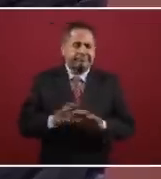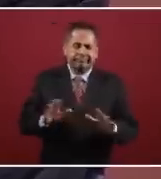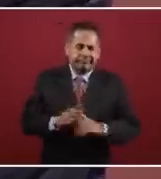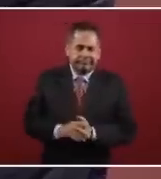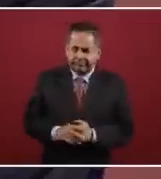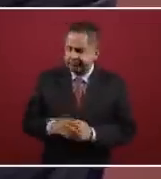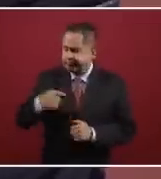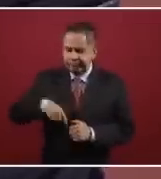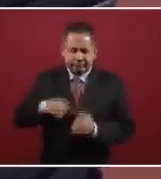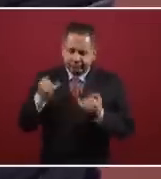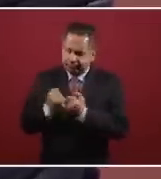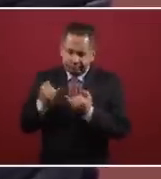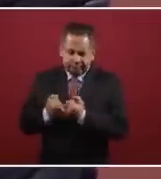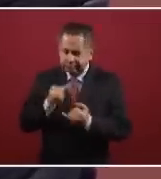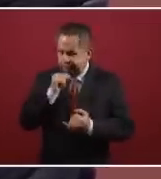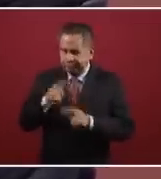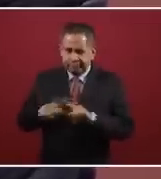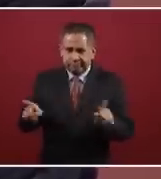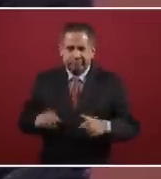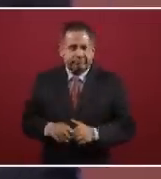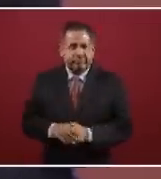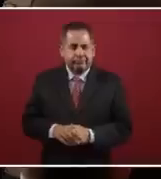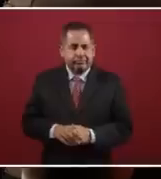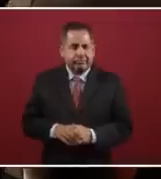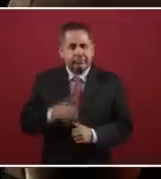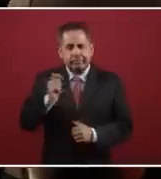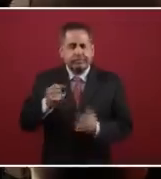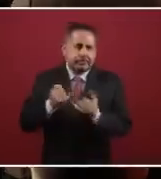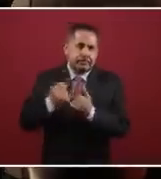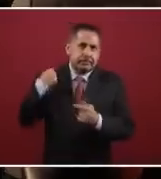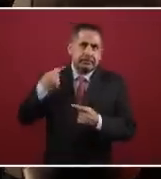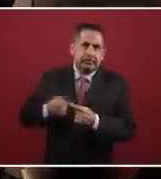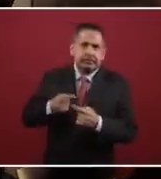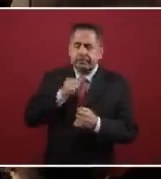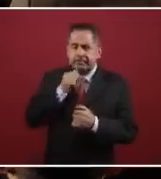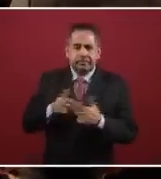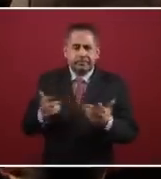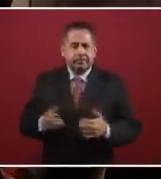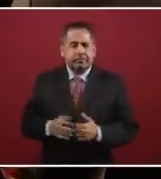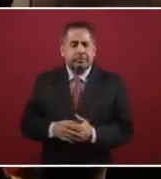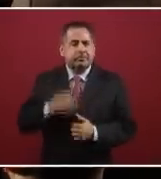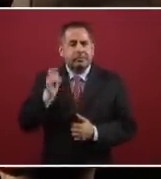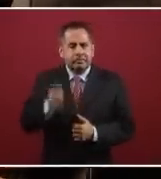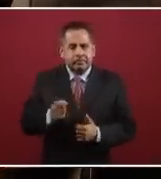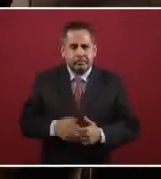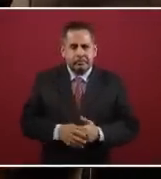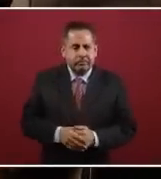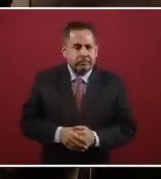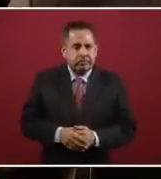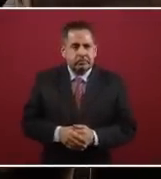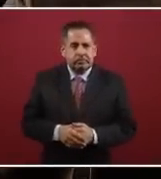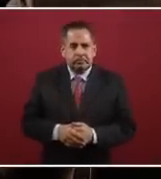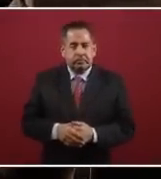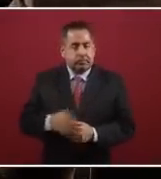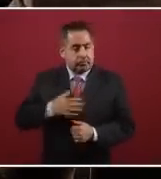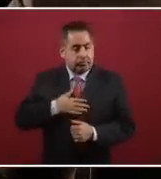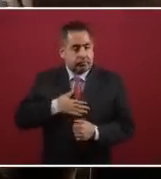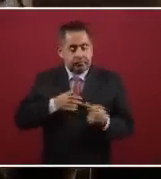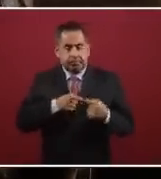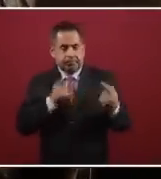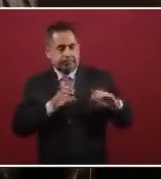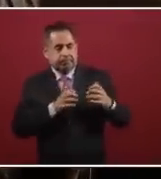no somos iguales a los de antes. Entonces, nuestros